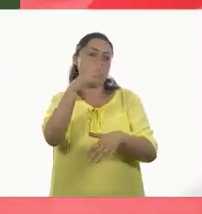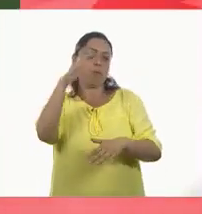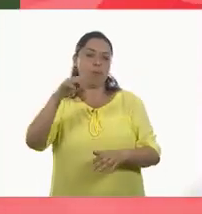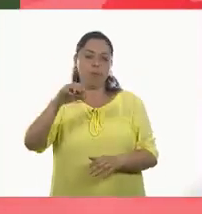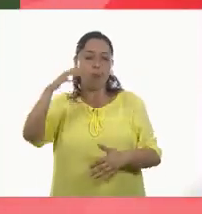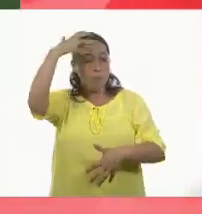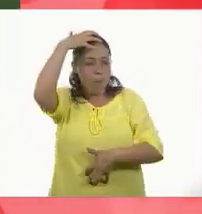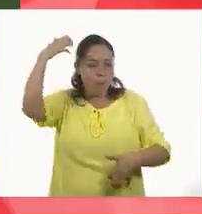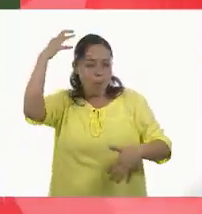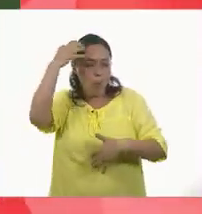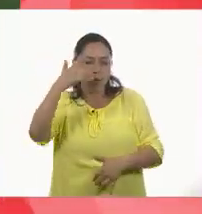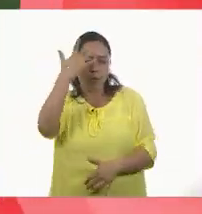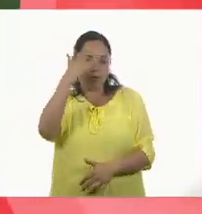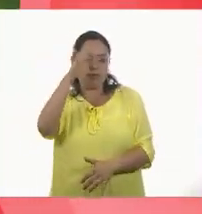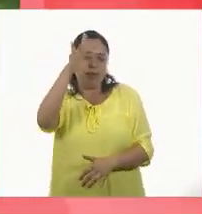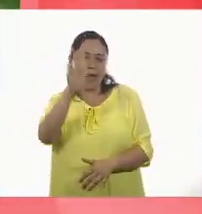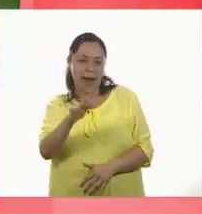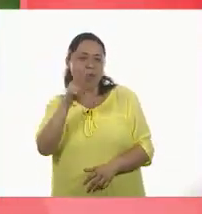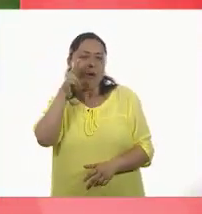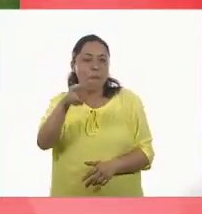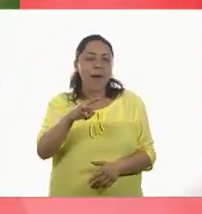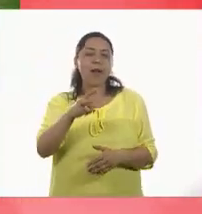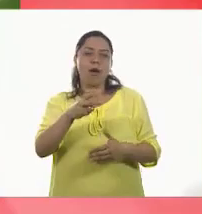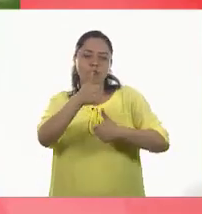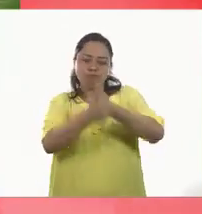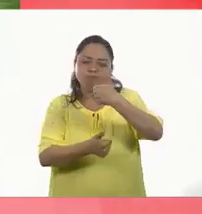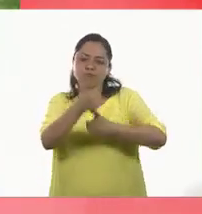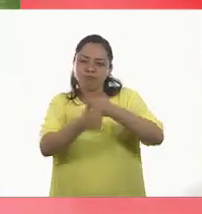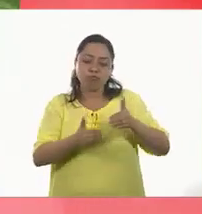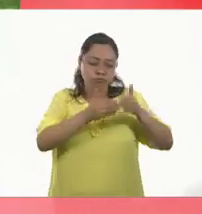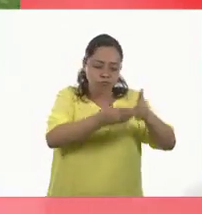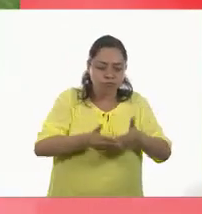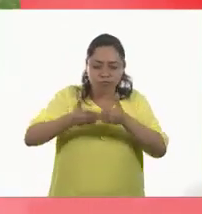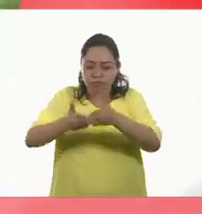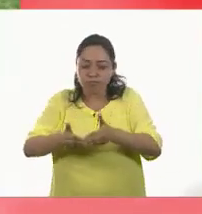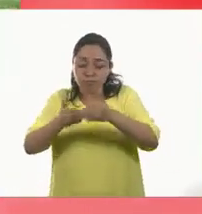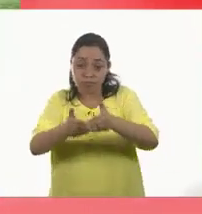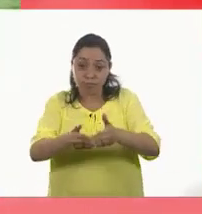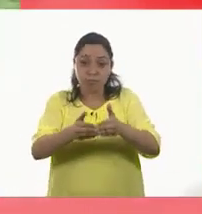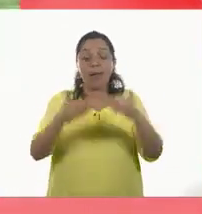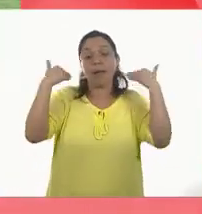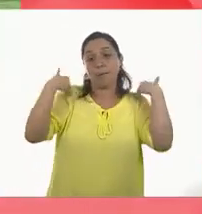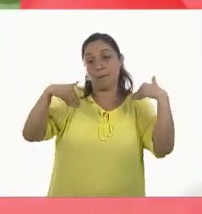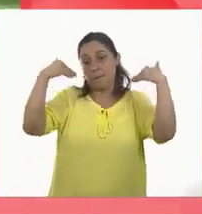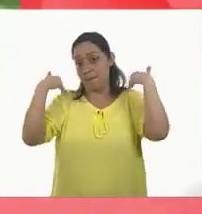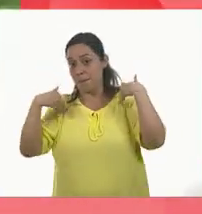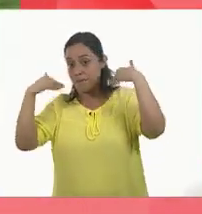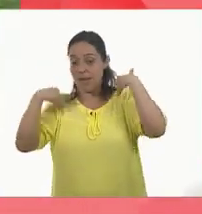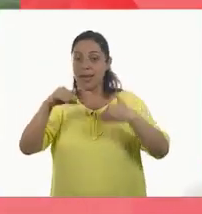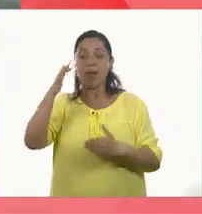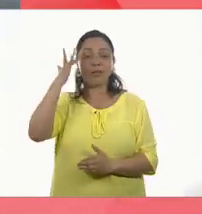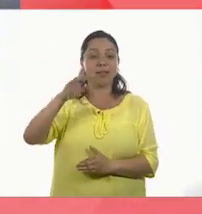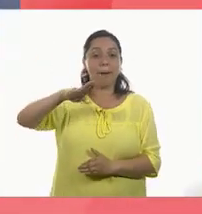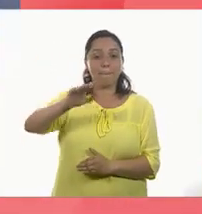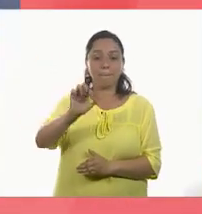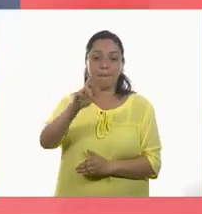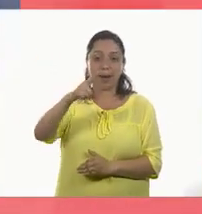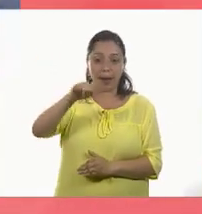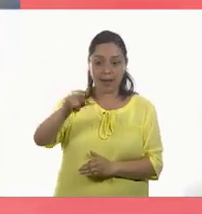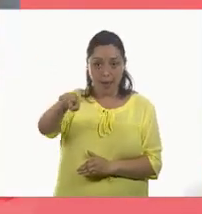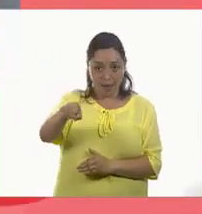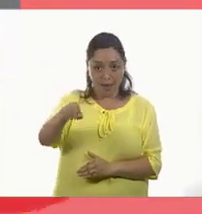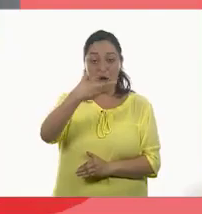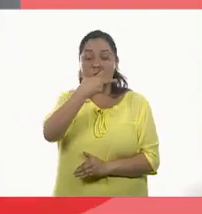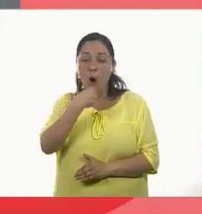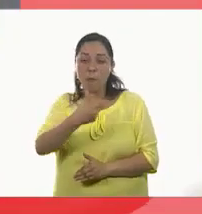el espectáculo de las carreras de lanchas y un paseo por Santa Margarita, donde el trabajo del hombre de campo luce